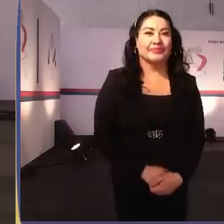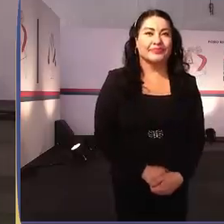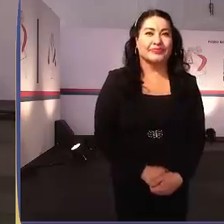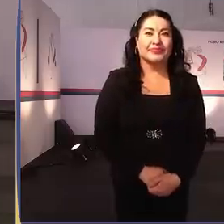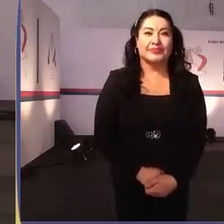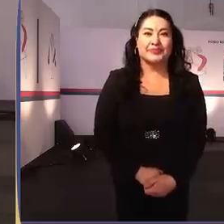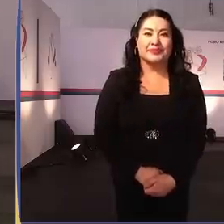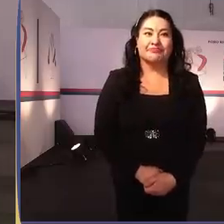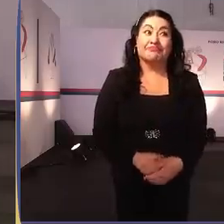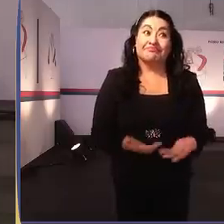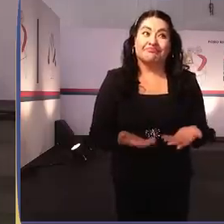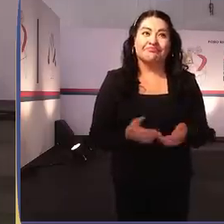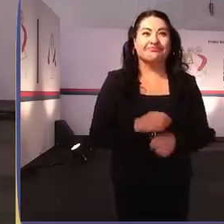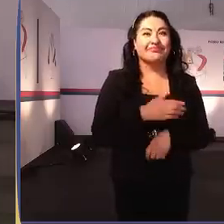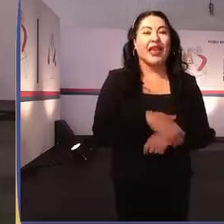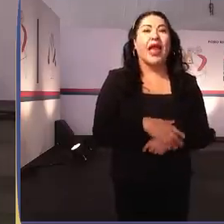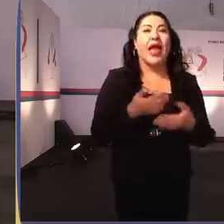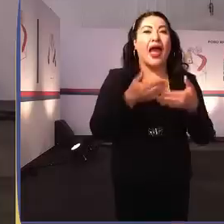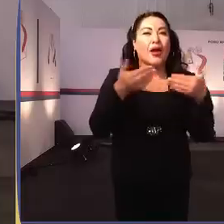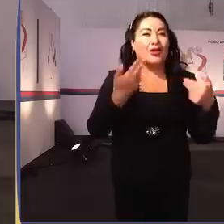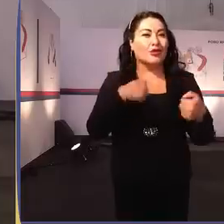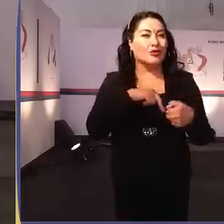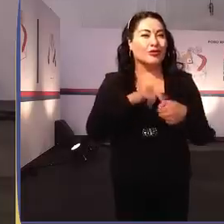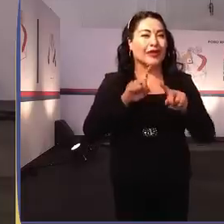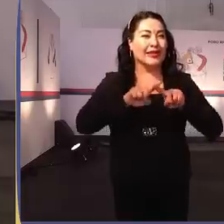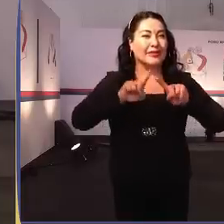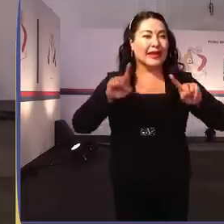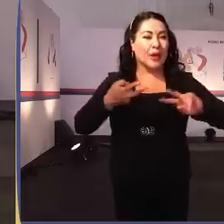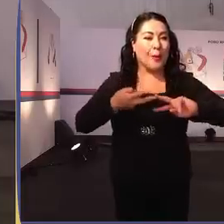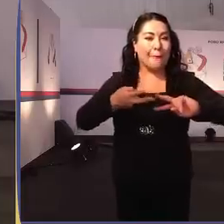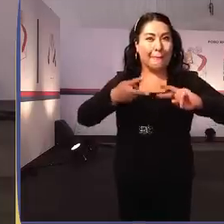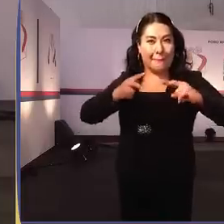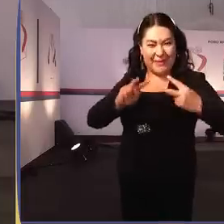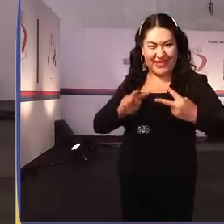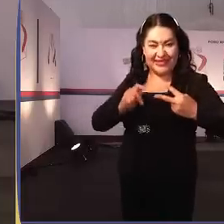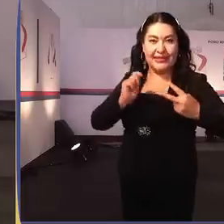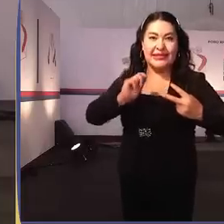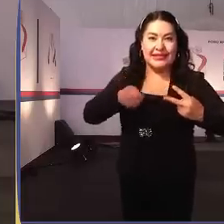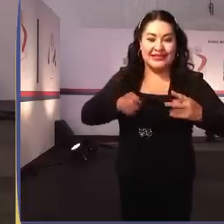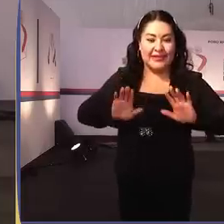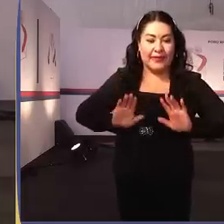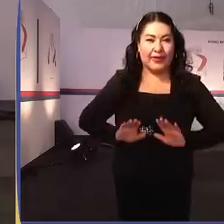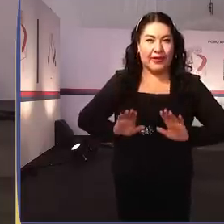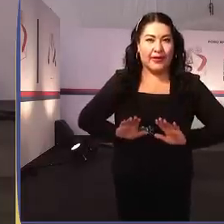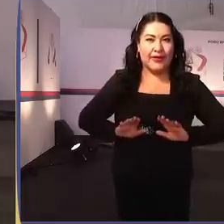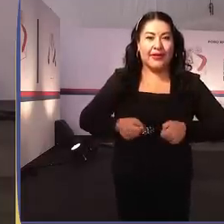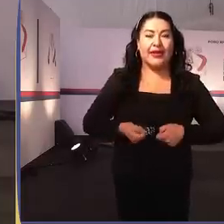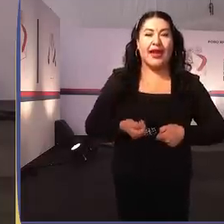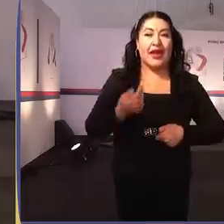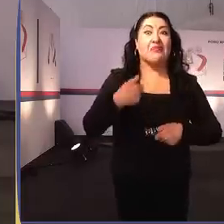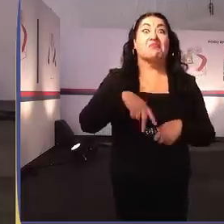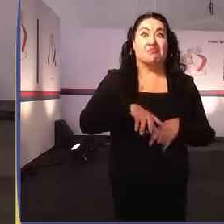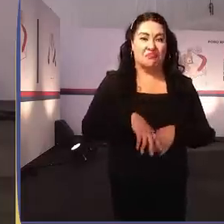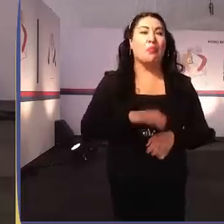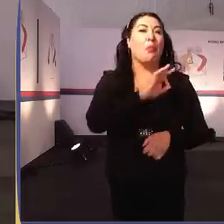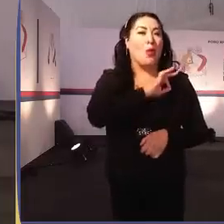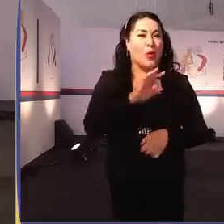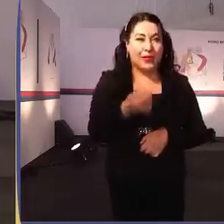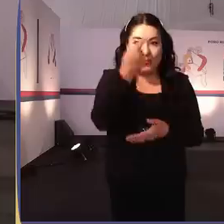¿Saben qué, compañeros? El contradiscurso tiene una virtud, que como es muy, tiene mucha credibilidad y